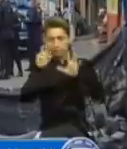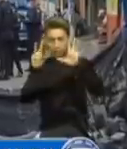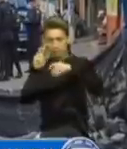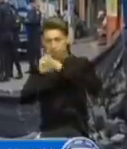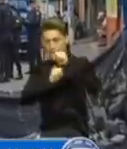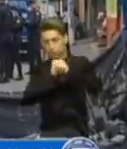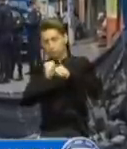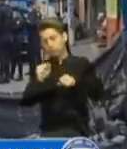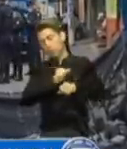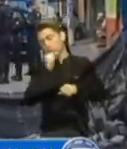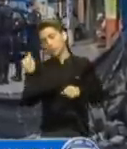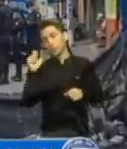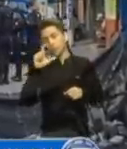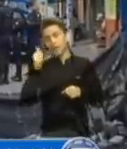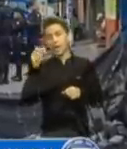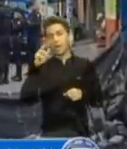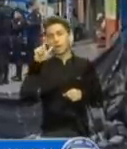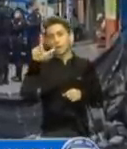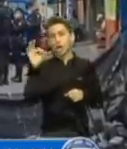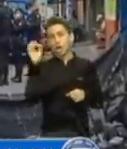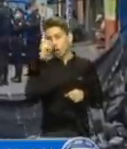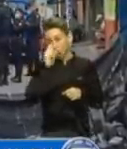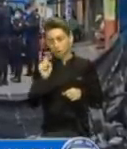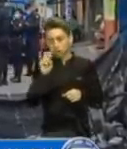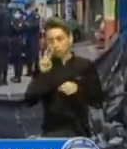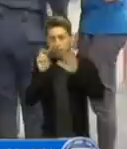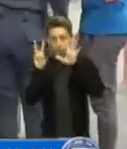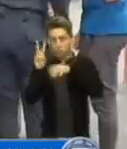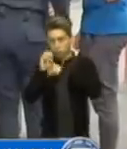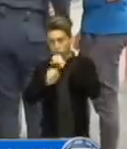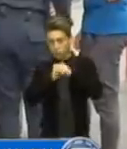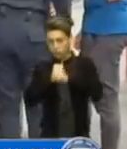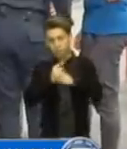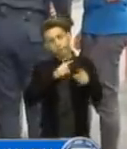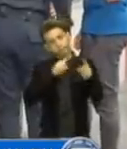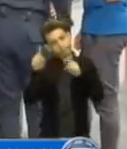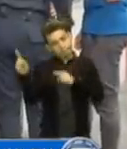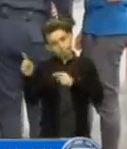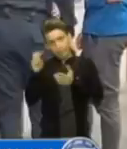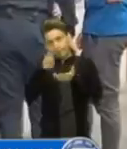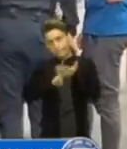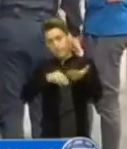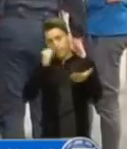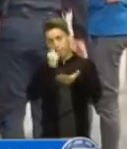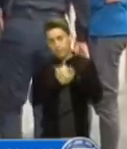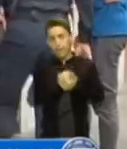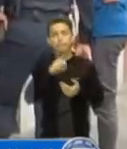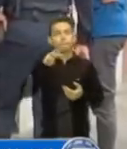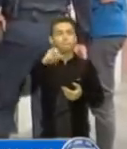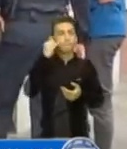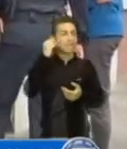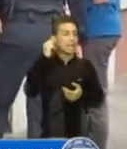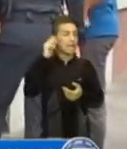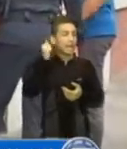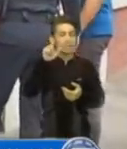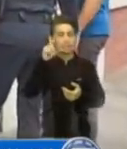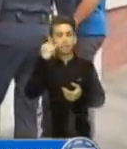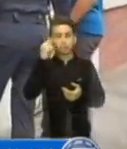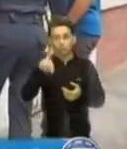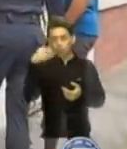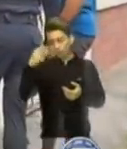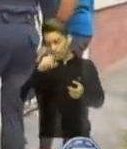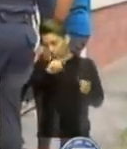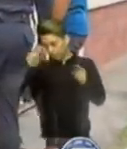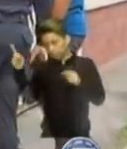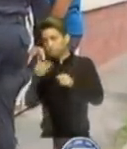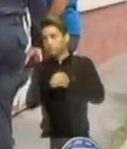28. Los migrantes fueron remitidos hacia Migración rápidamente. Con imágenes de Adán Tumín, reportó